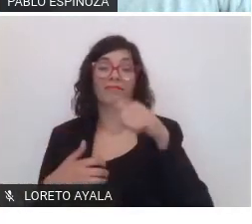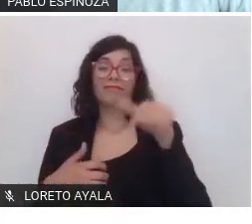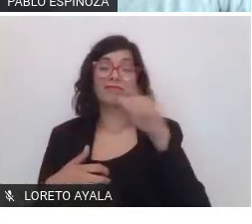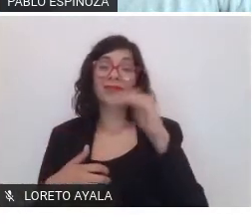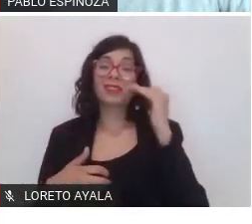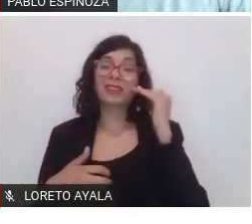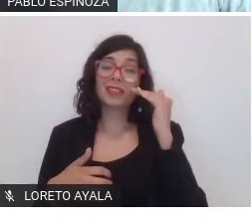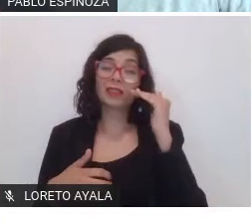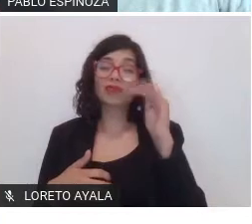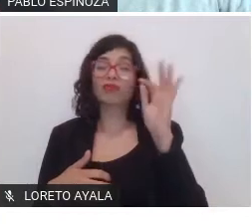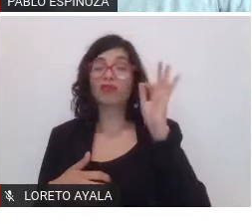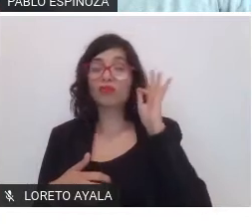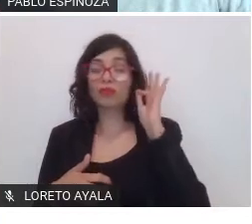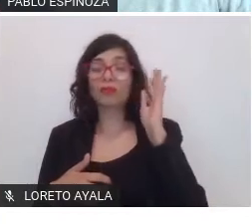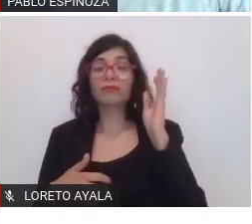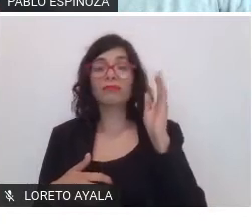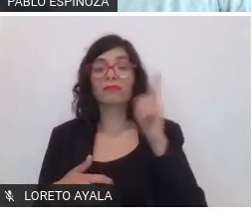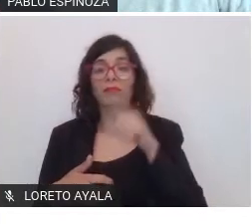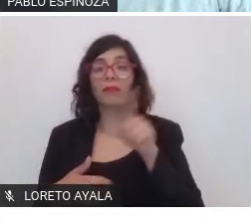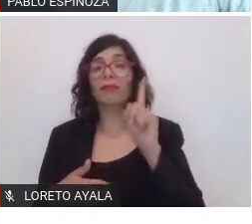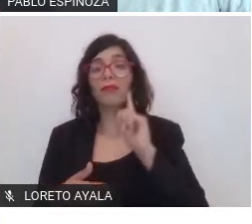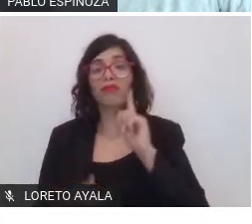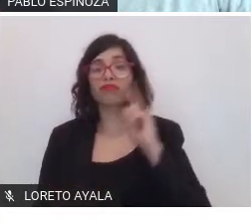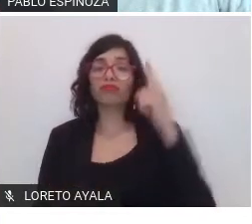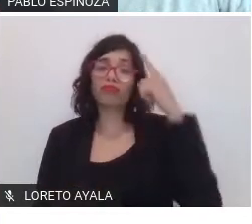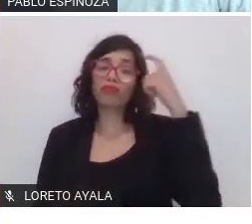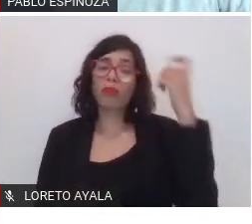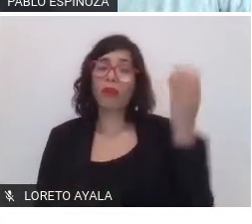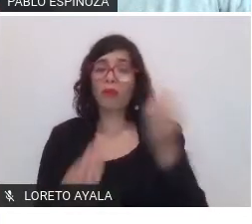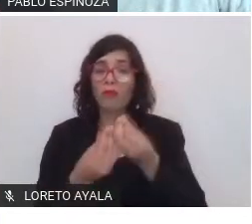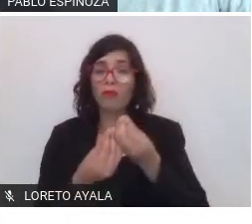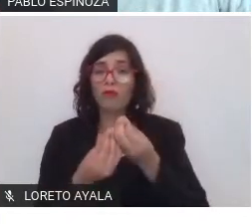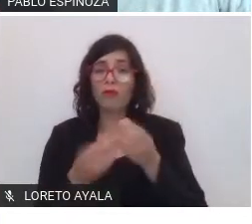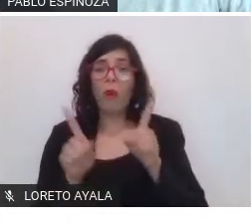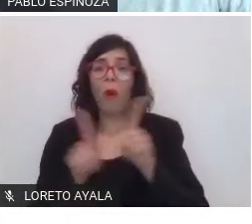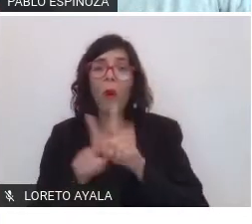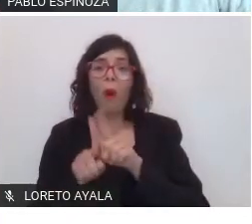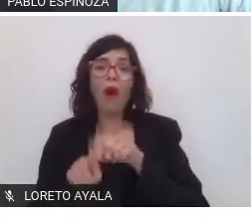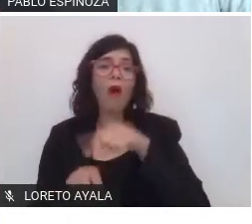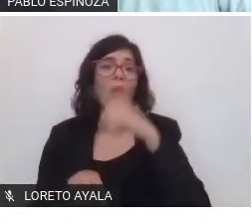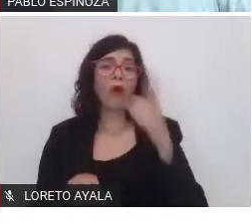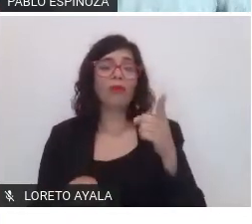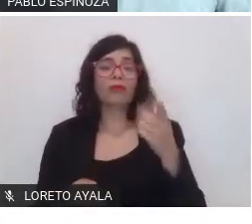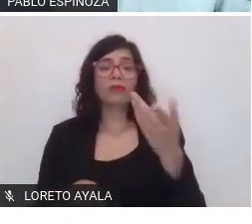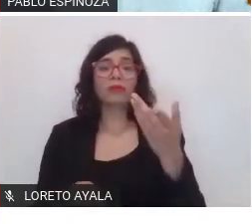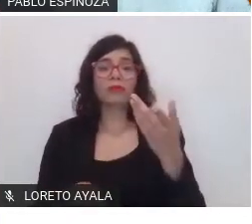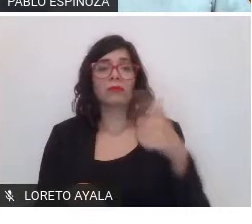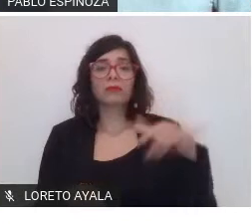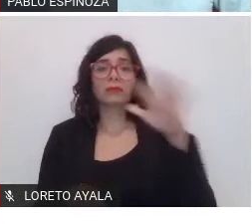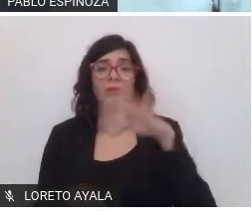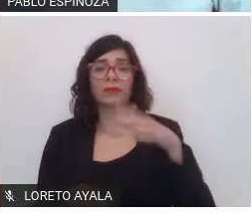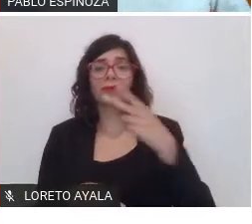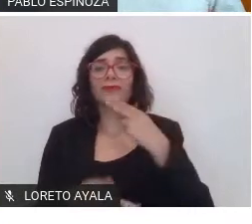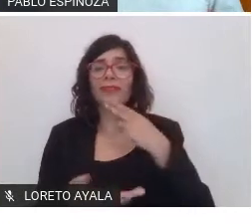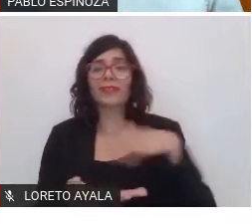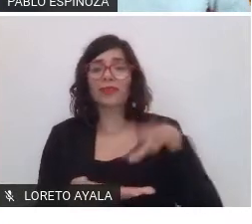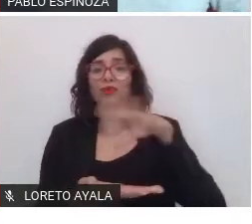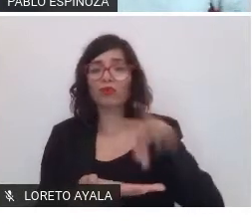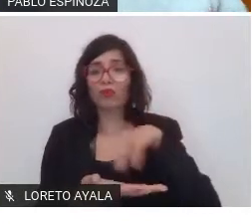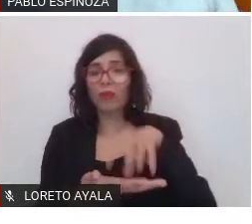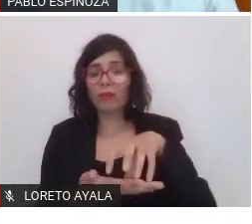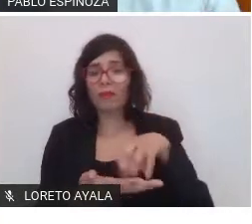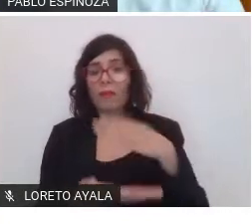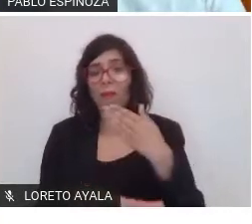tienen los mismos sueños que los niños y niñas del mundo urbano. Por lo tanto, es una responsabilidad muy grande,